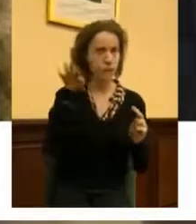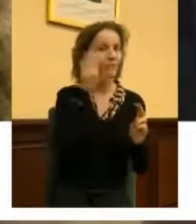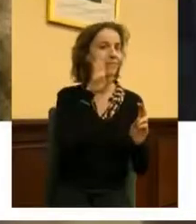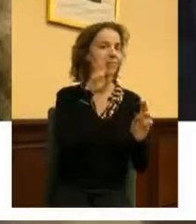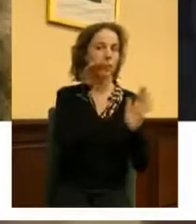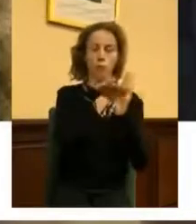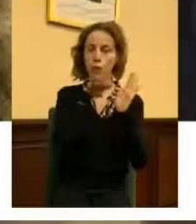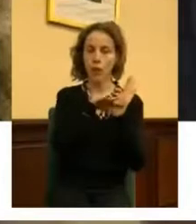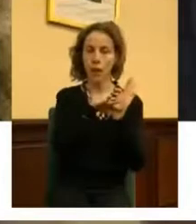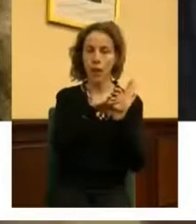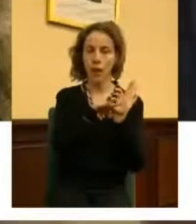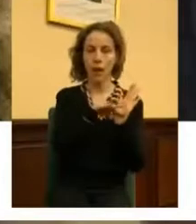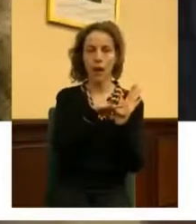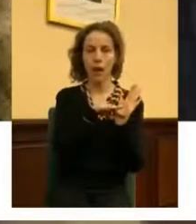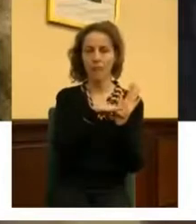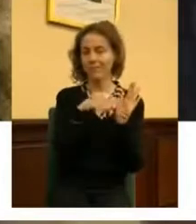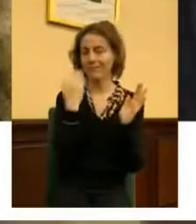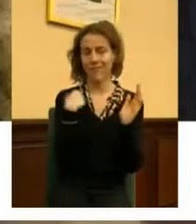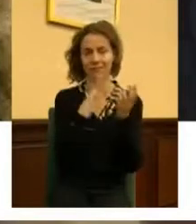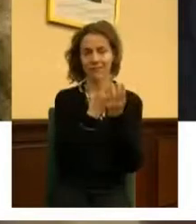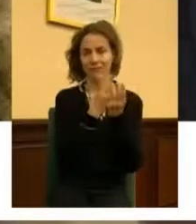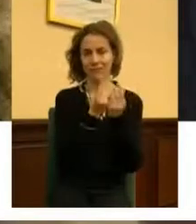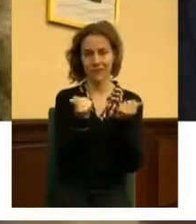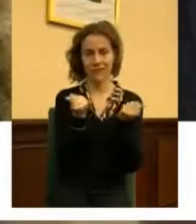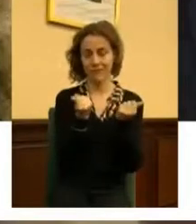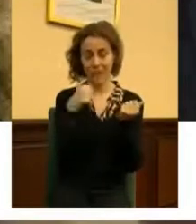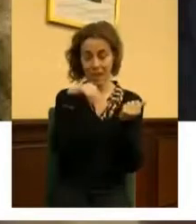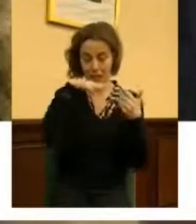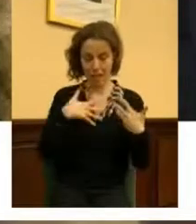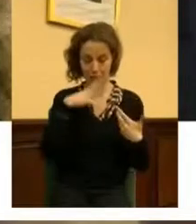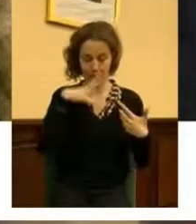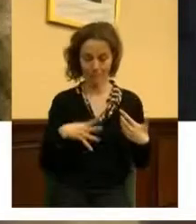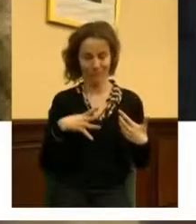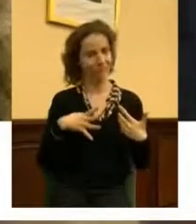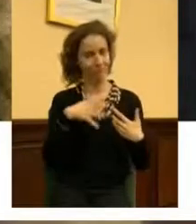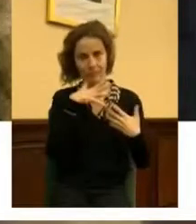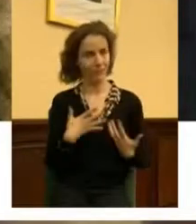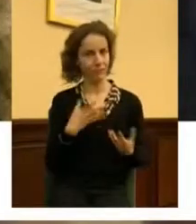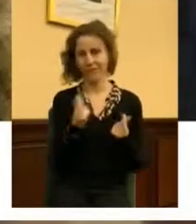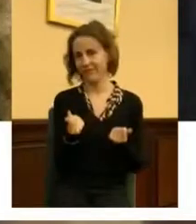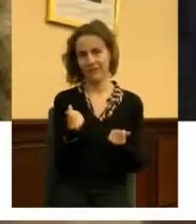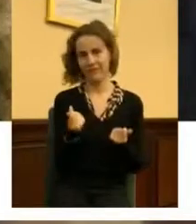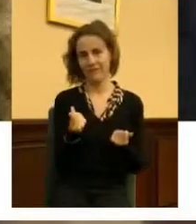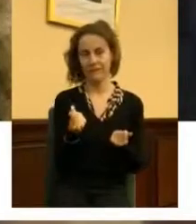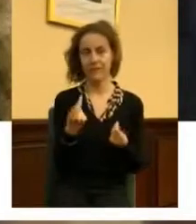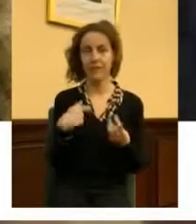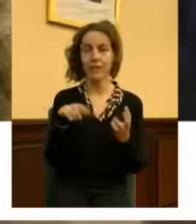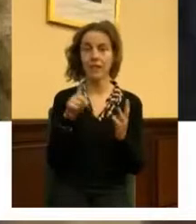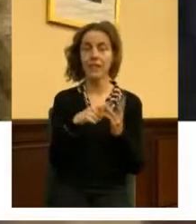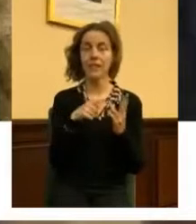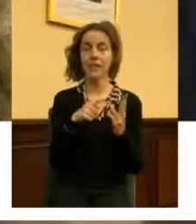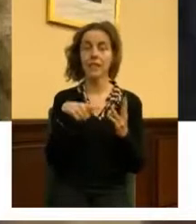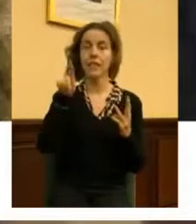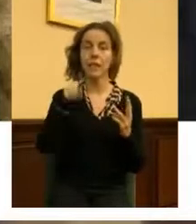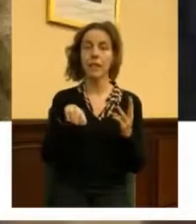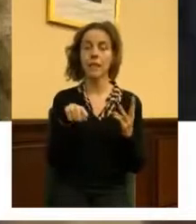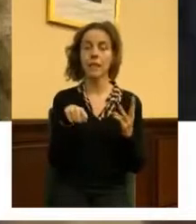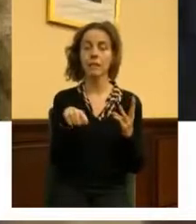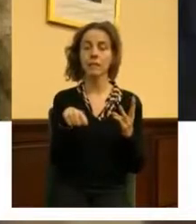por cierto, que ha desaparecido en el mandato actual, o también la creación